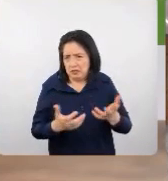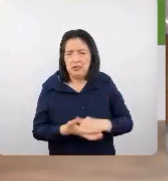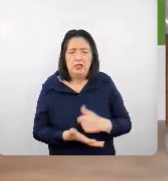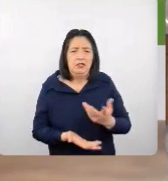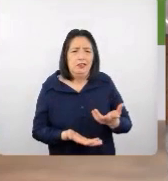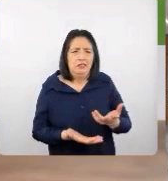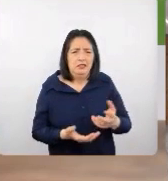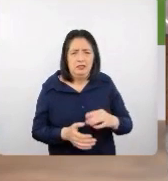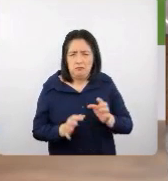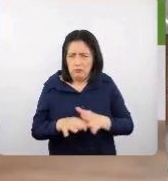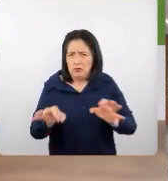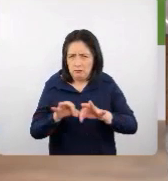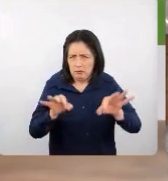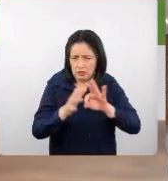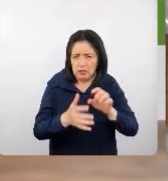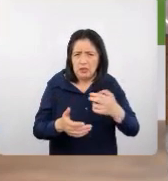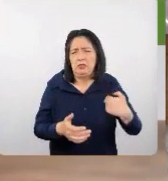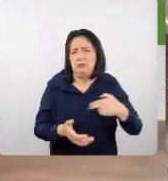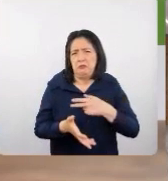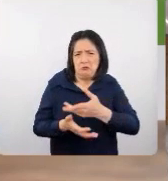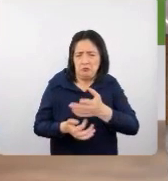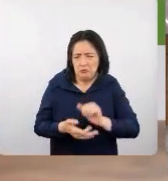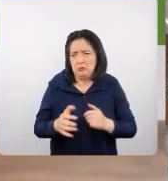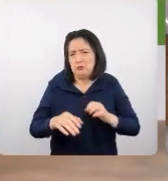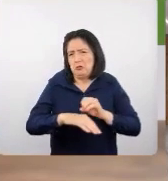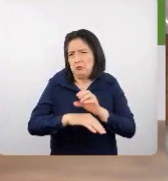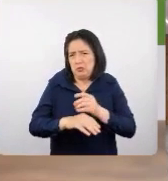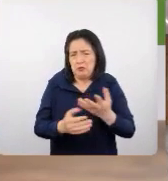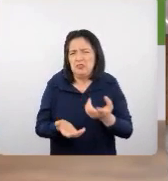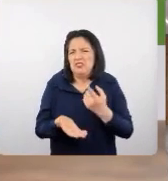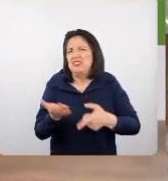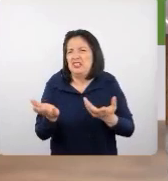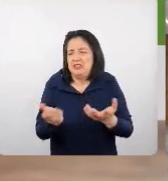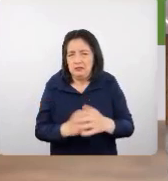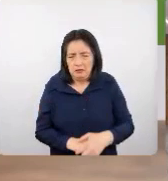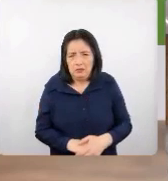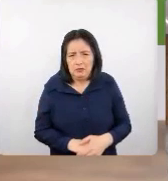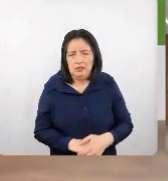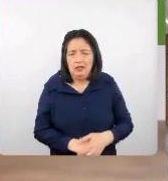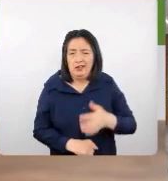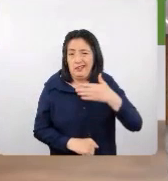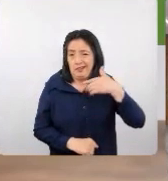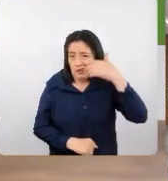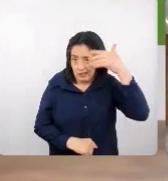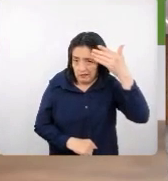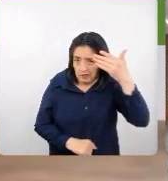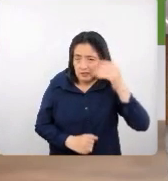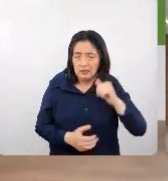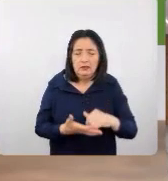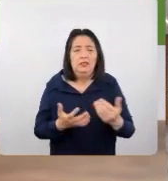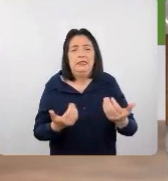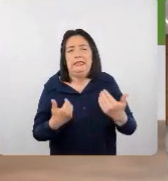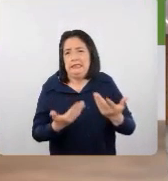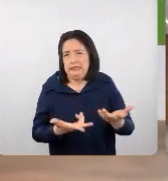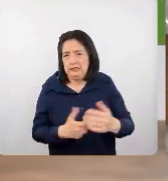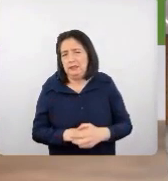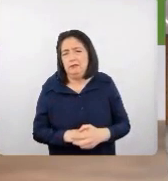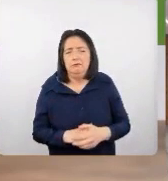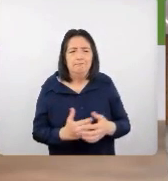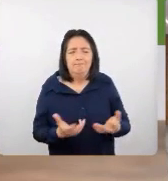prima, y es uno de los consejos que nosotros siempre damos, es que el árabe tiene